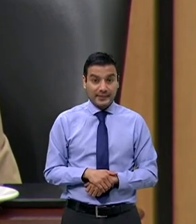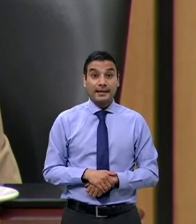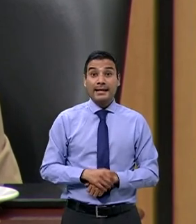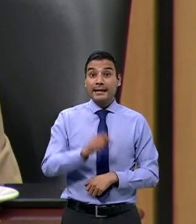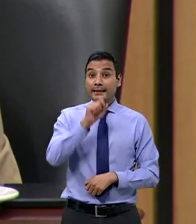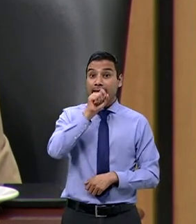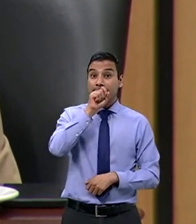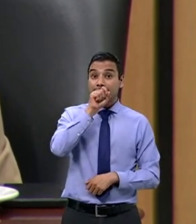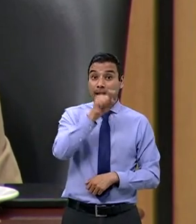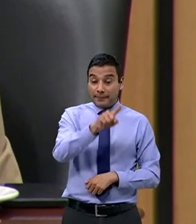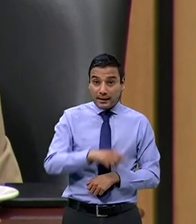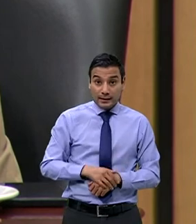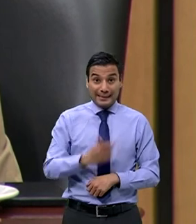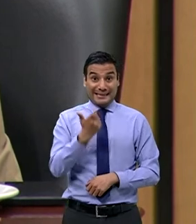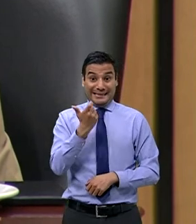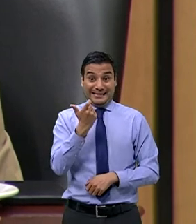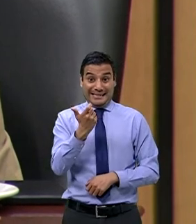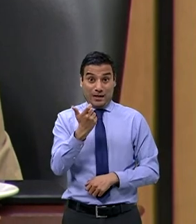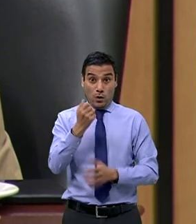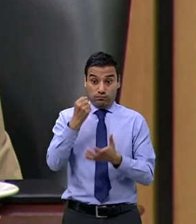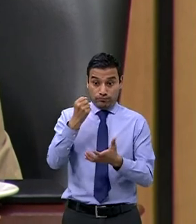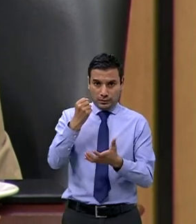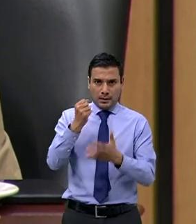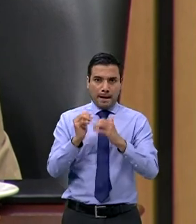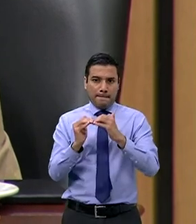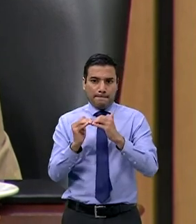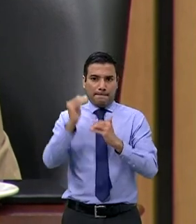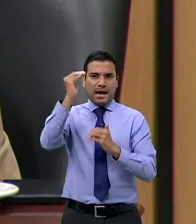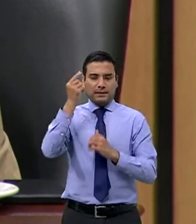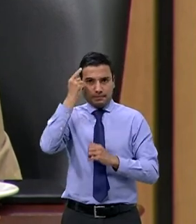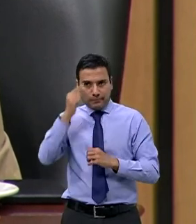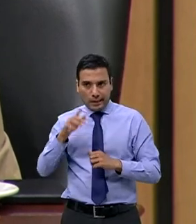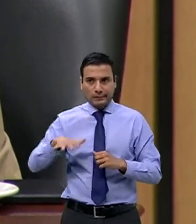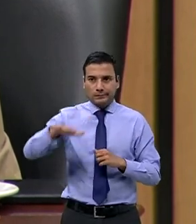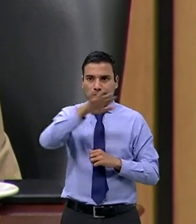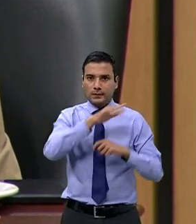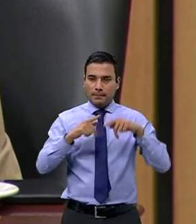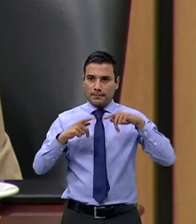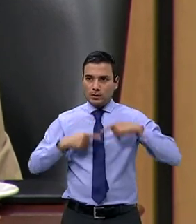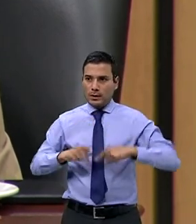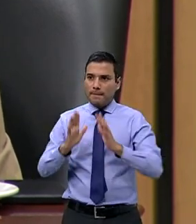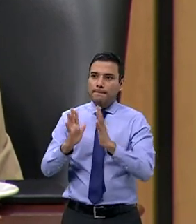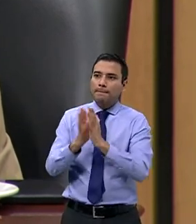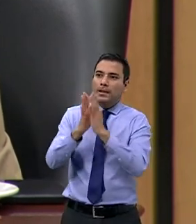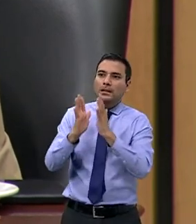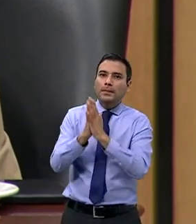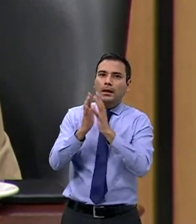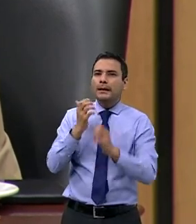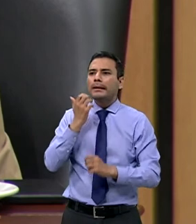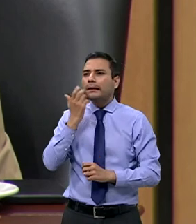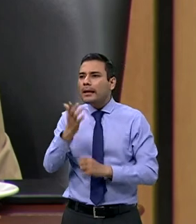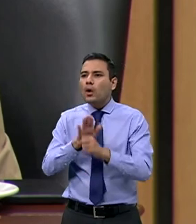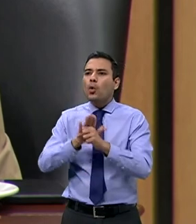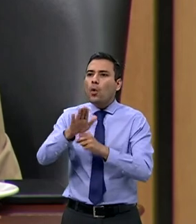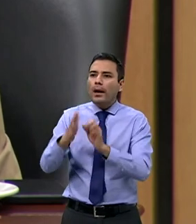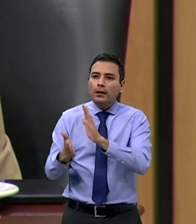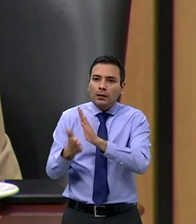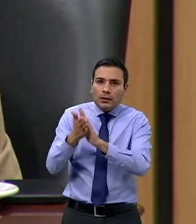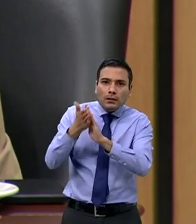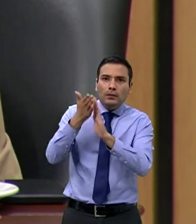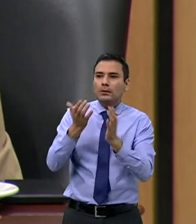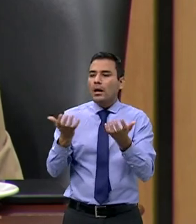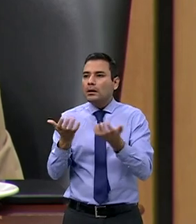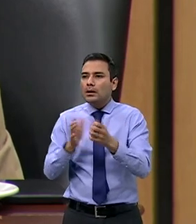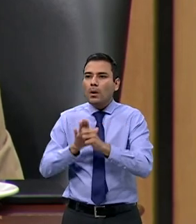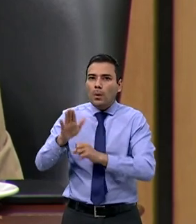presupuesto participativo la ciudadanía elige qué obras son las que se deben implementar